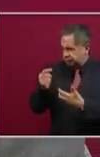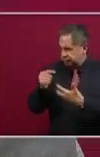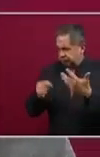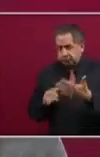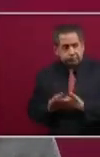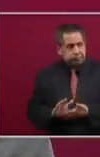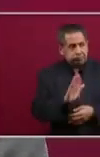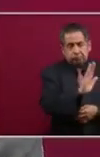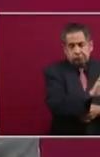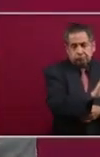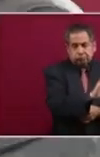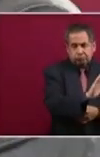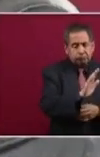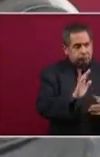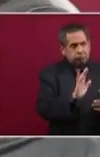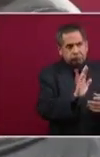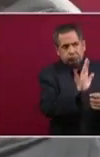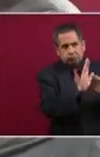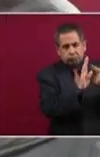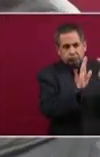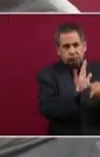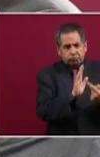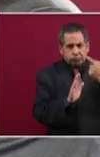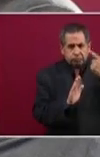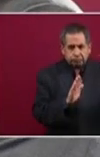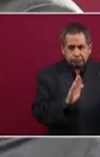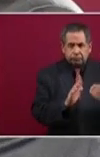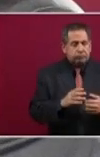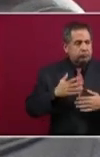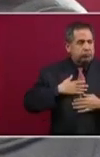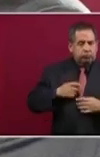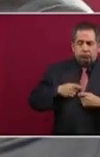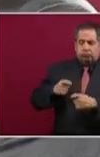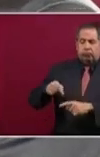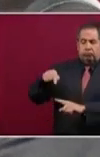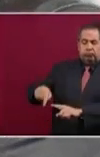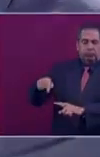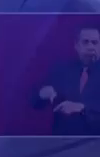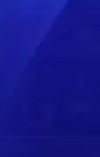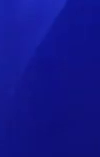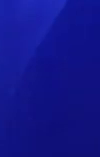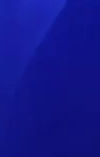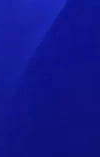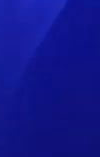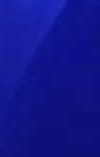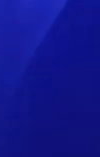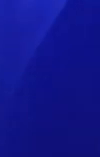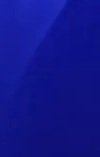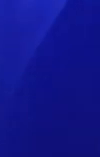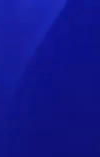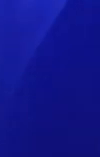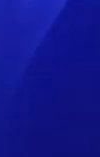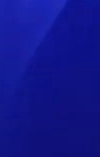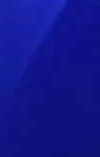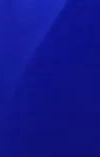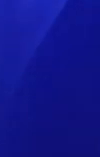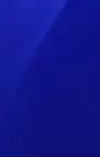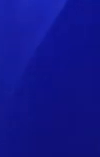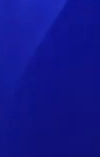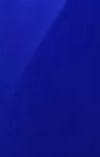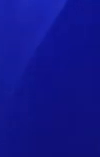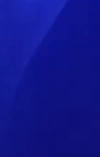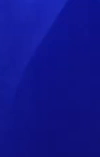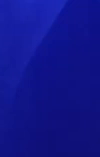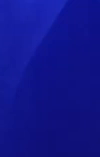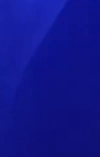creo que México está trabajando de manera importante en ese sentido. ¿Qué podemos esperar de la reunión del miércoles?